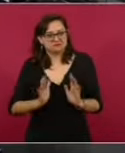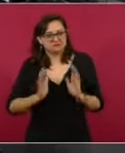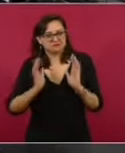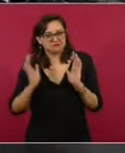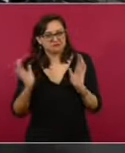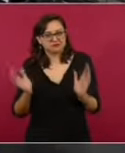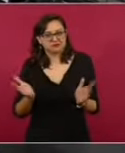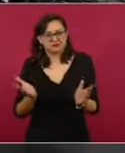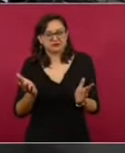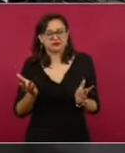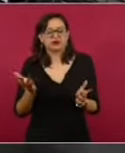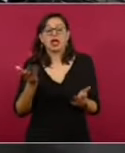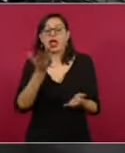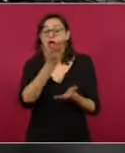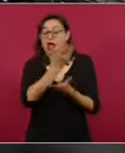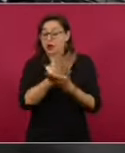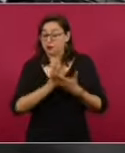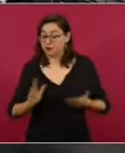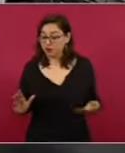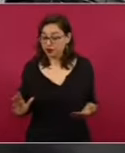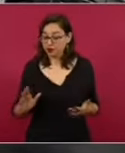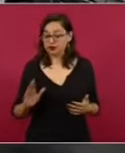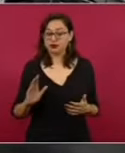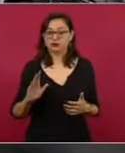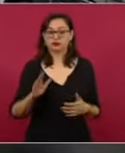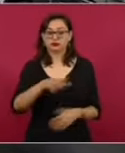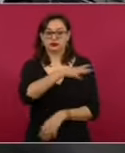Además fabricaron